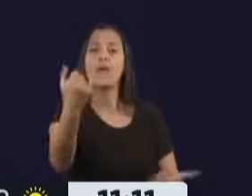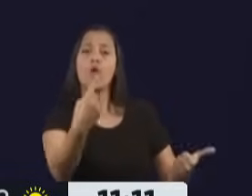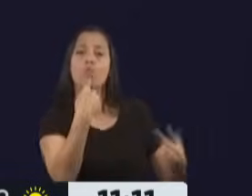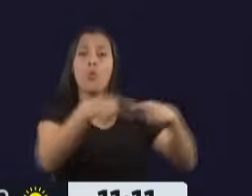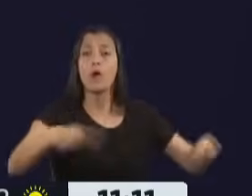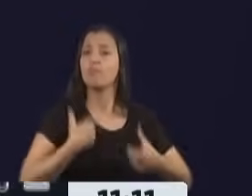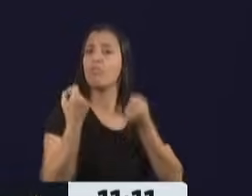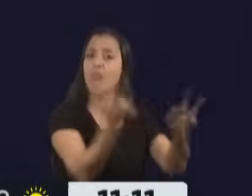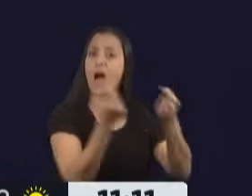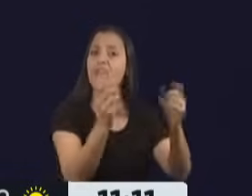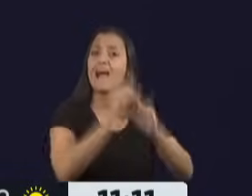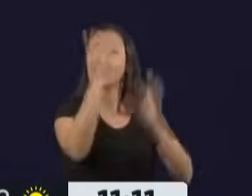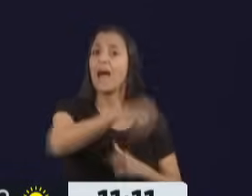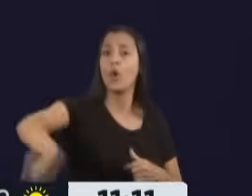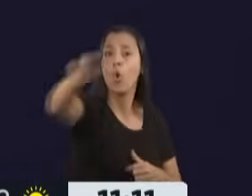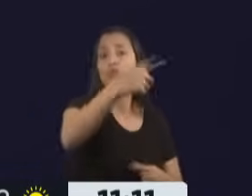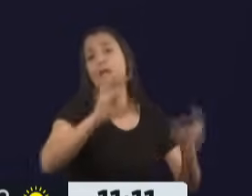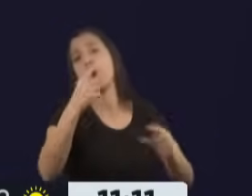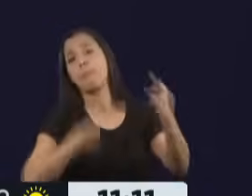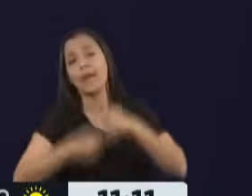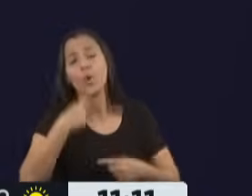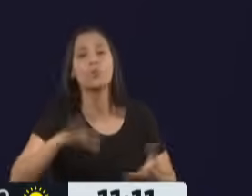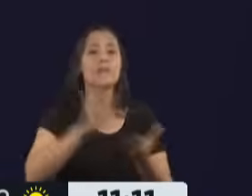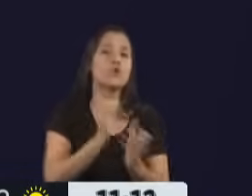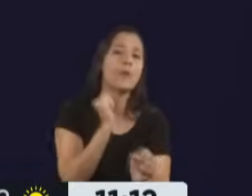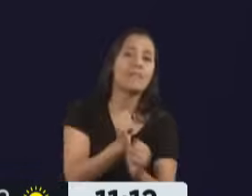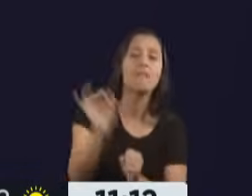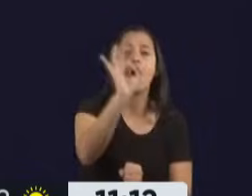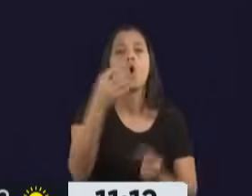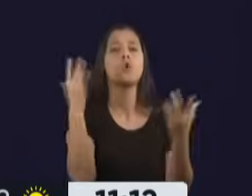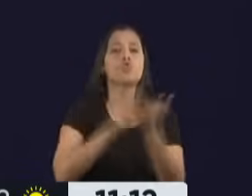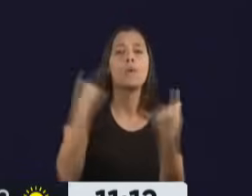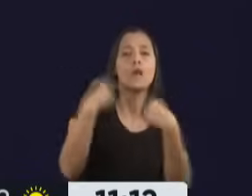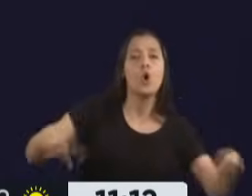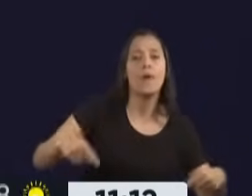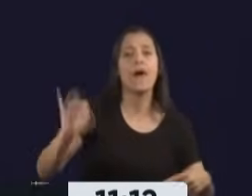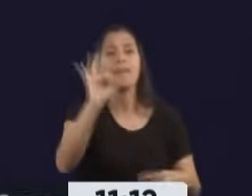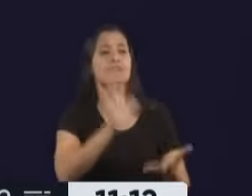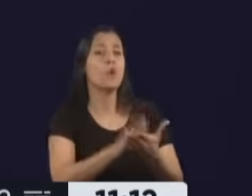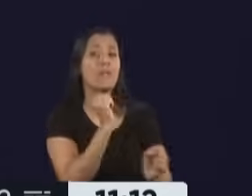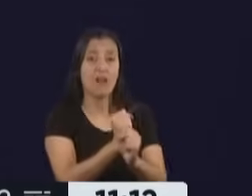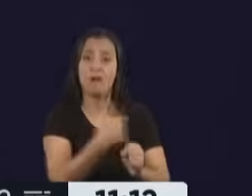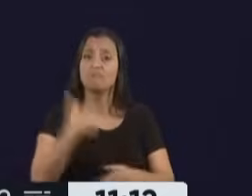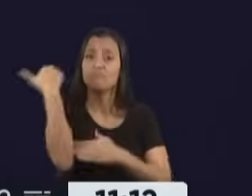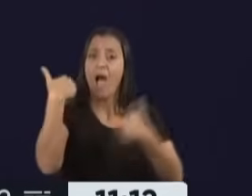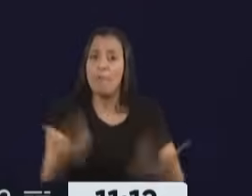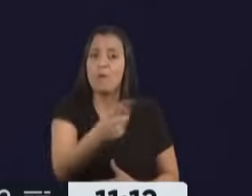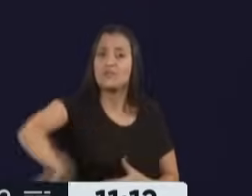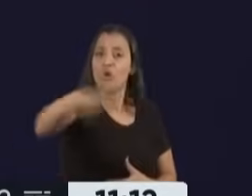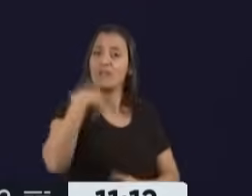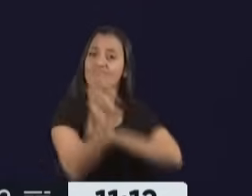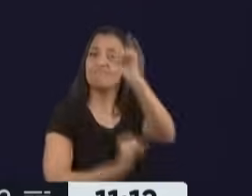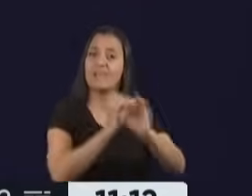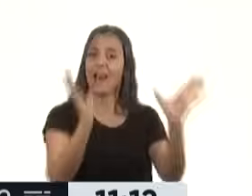hay dudas con respecto a gestión o con respecto a alguna novedad que pueda ocurrir en algún sector del Estado. Dicho esto,